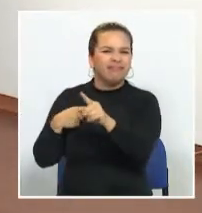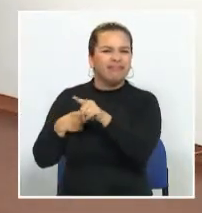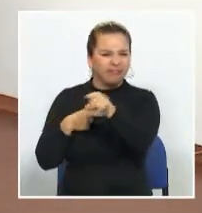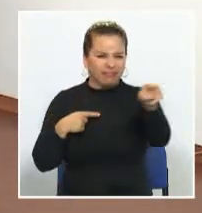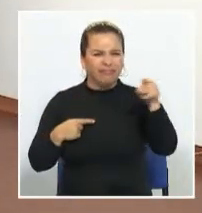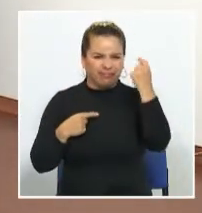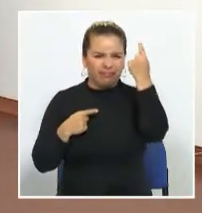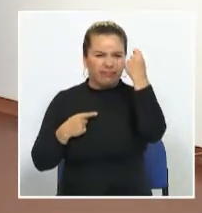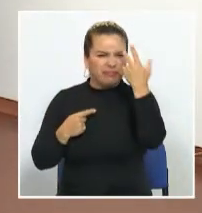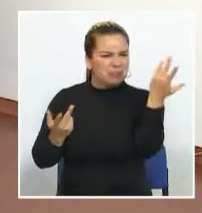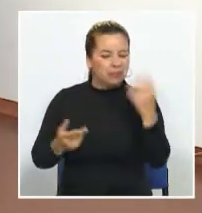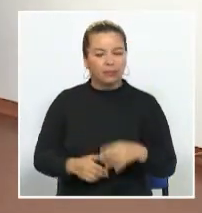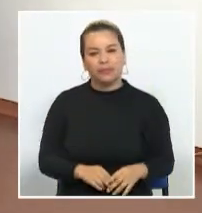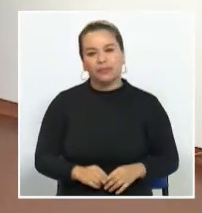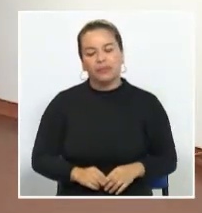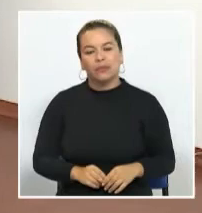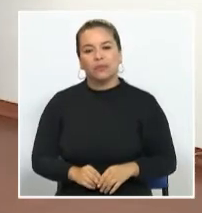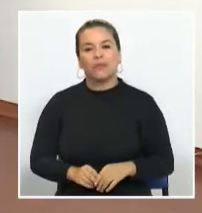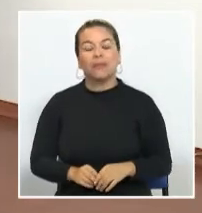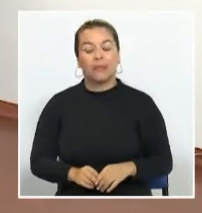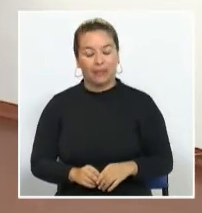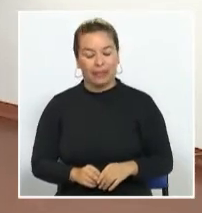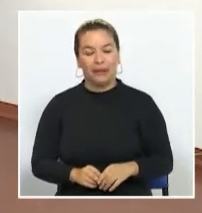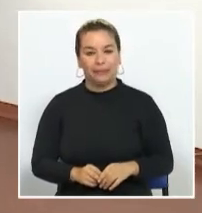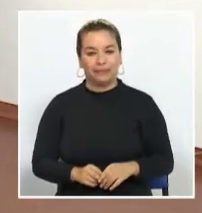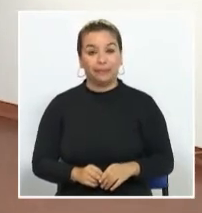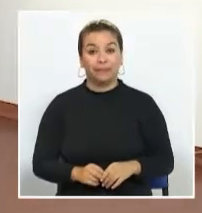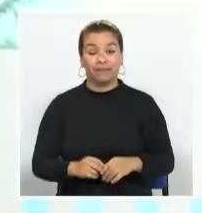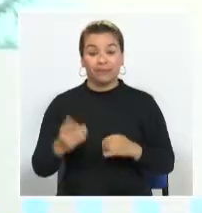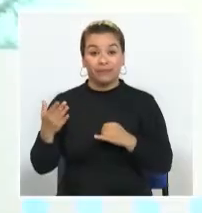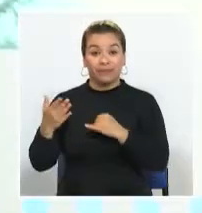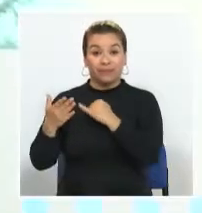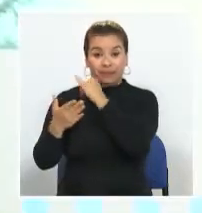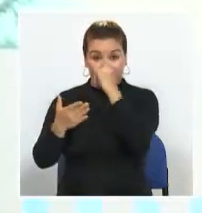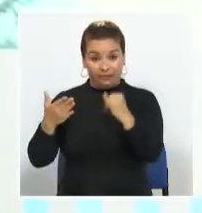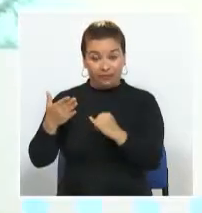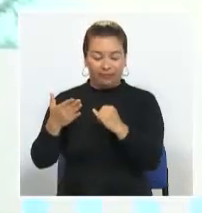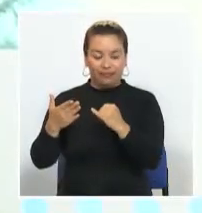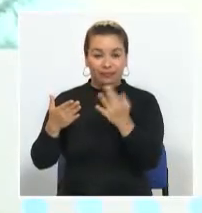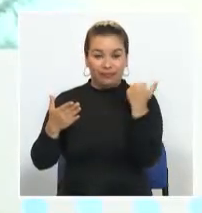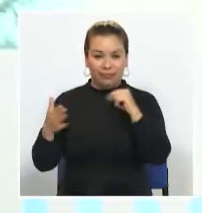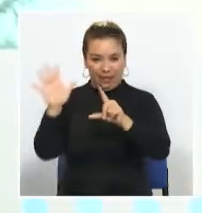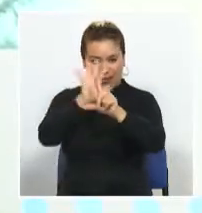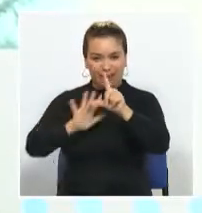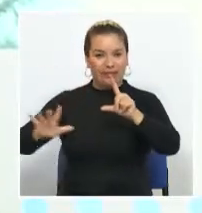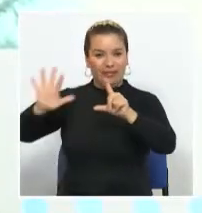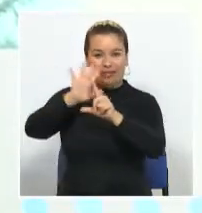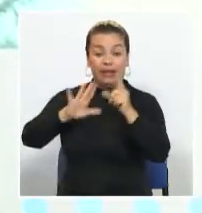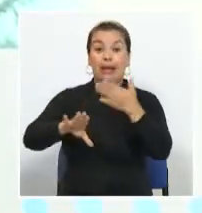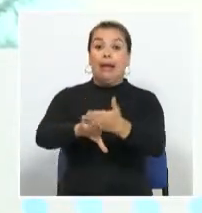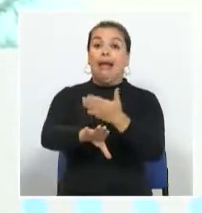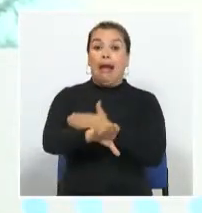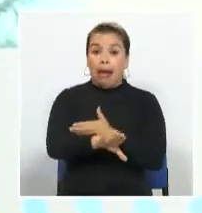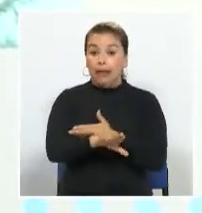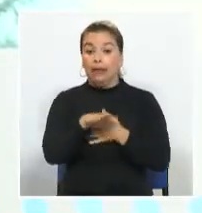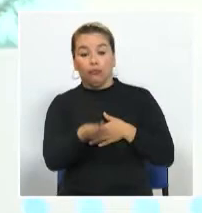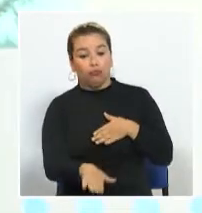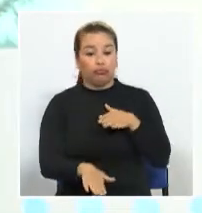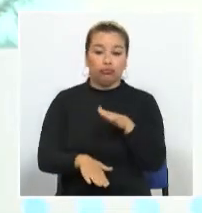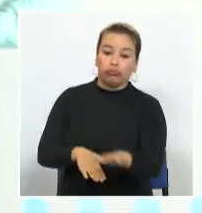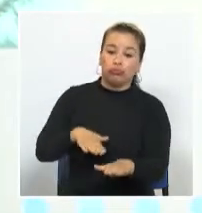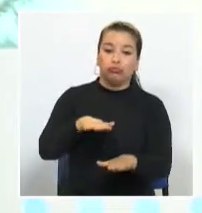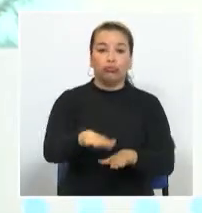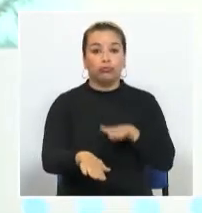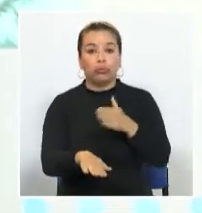Claro. Ahorita también veíamos en las imágenes, previamente a la prueba de esfuerzo que le realizamos al doctor Rojas, le hicimos un